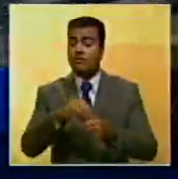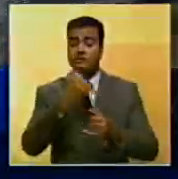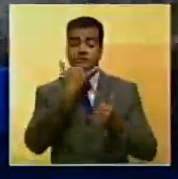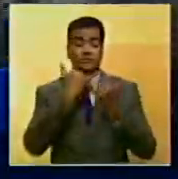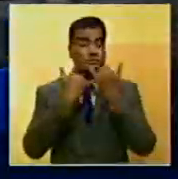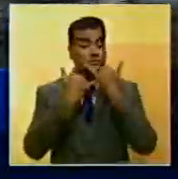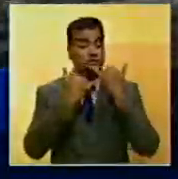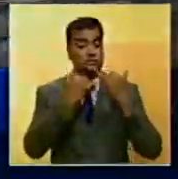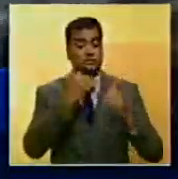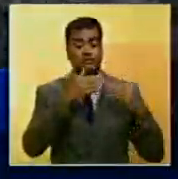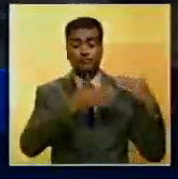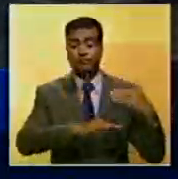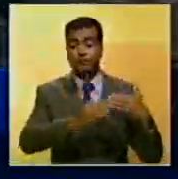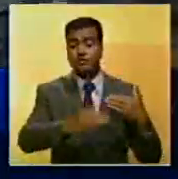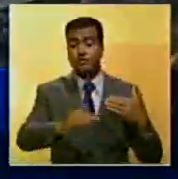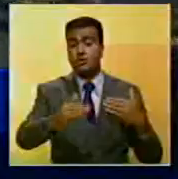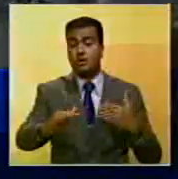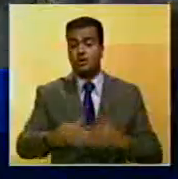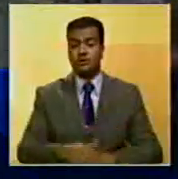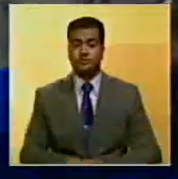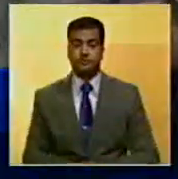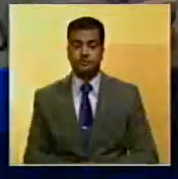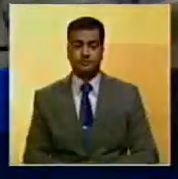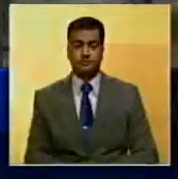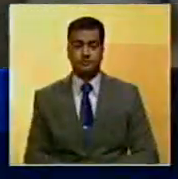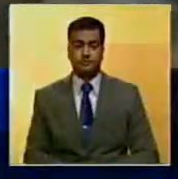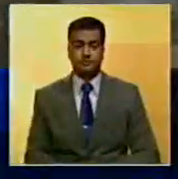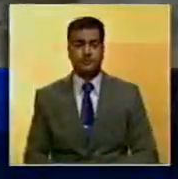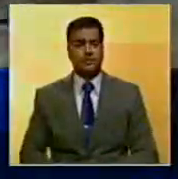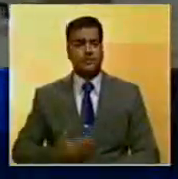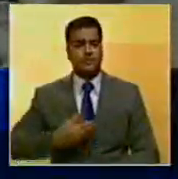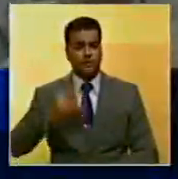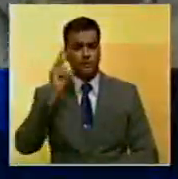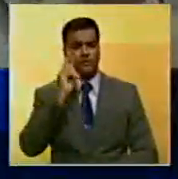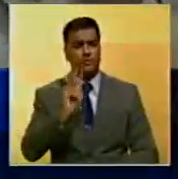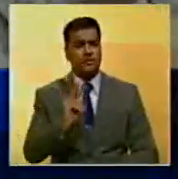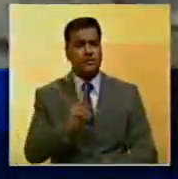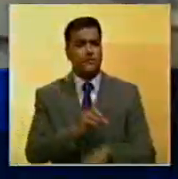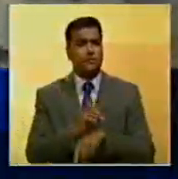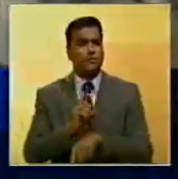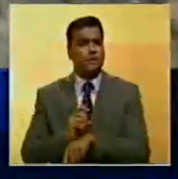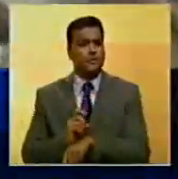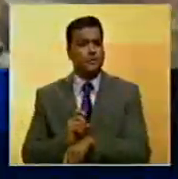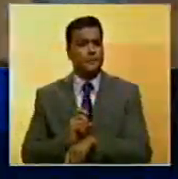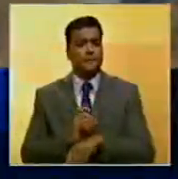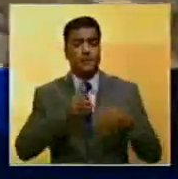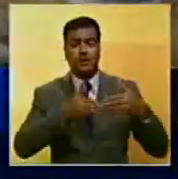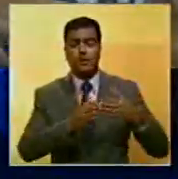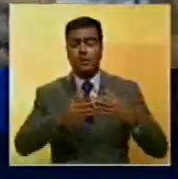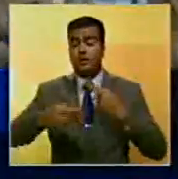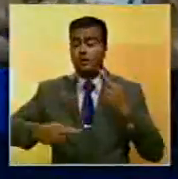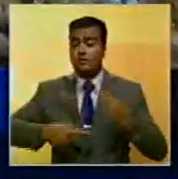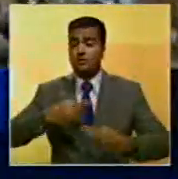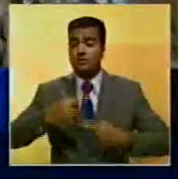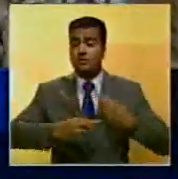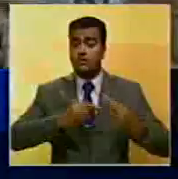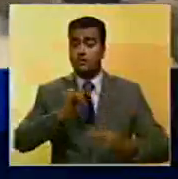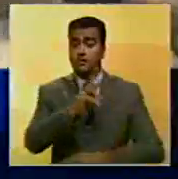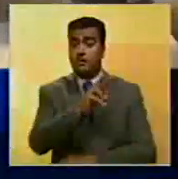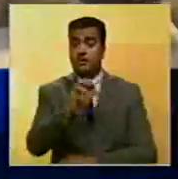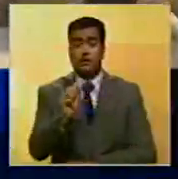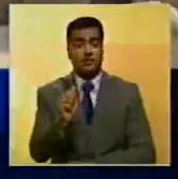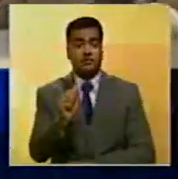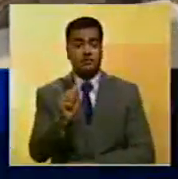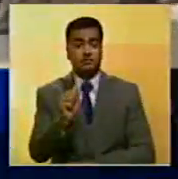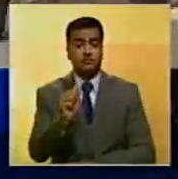sus aguas en el Golfo de Pérsico. En el audiovisual se puede observar el instante en el que la Guardia Revolucionaria iraní retuvo las